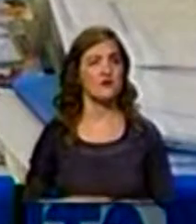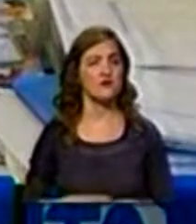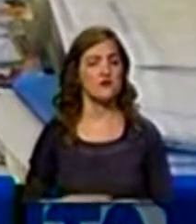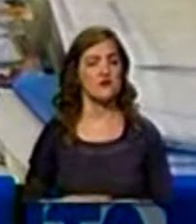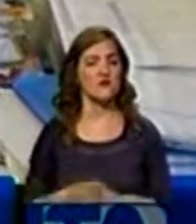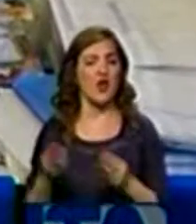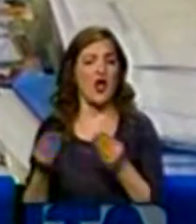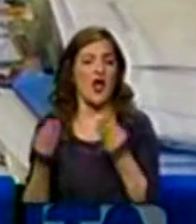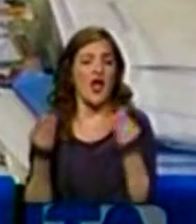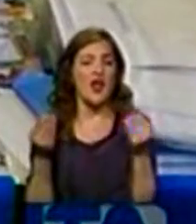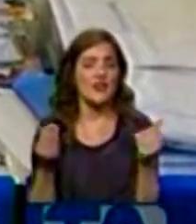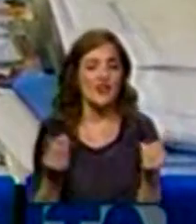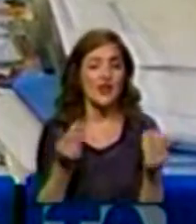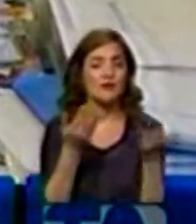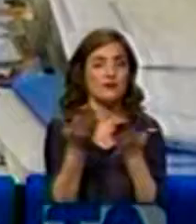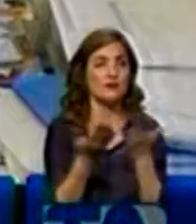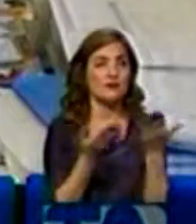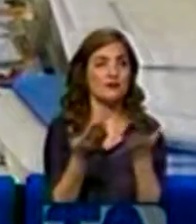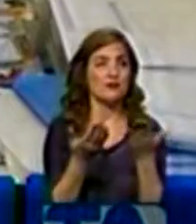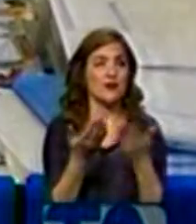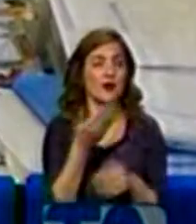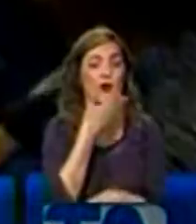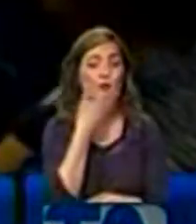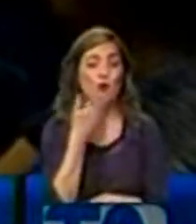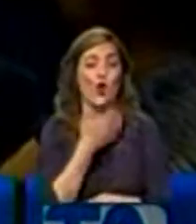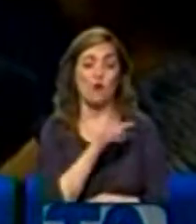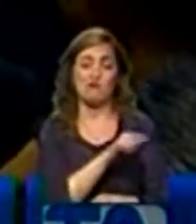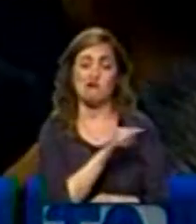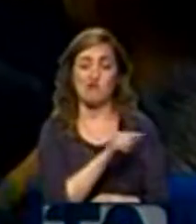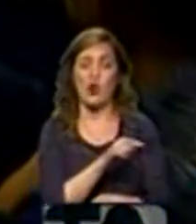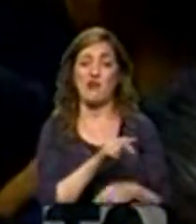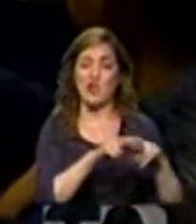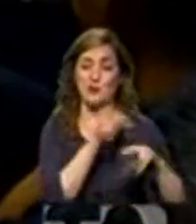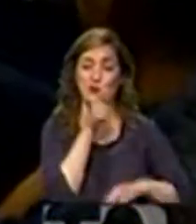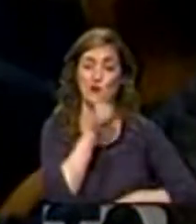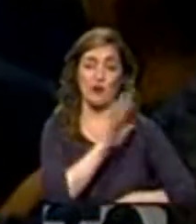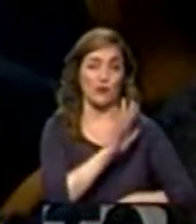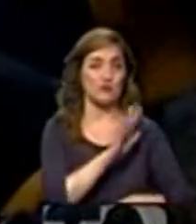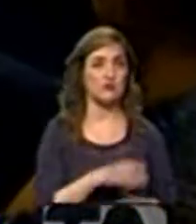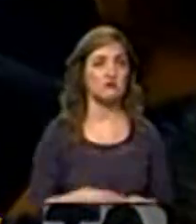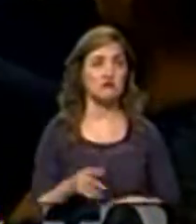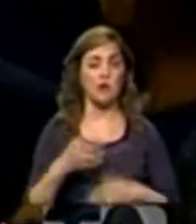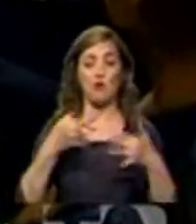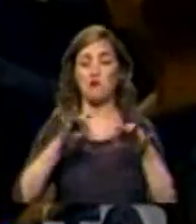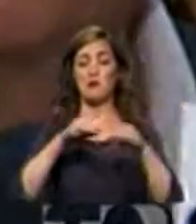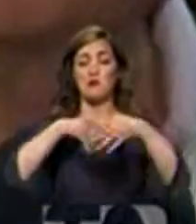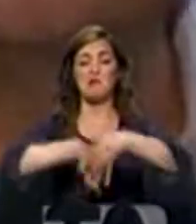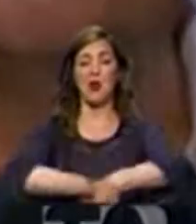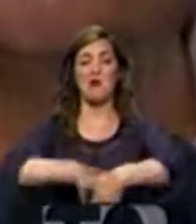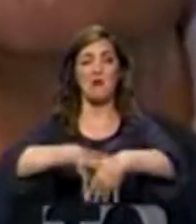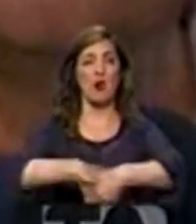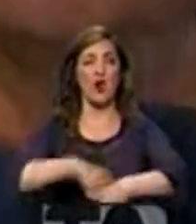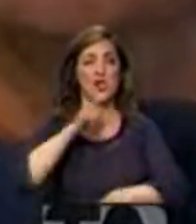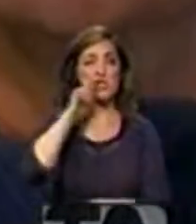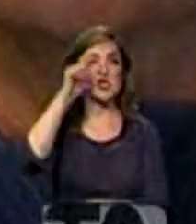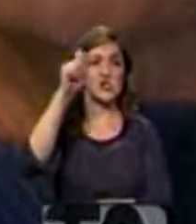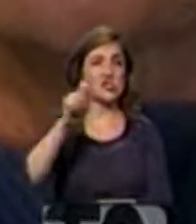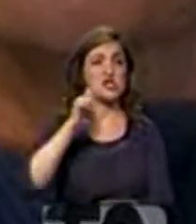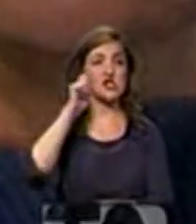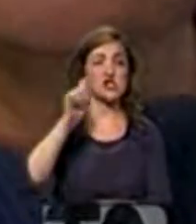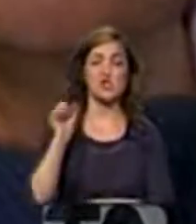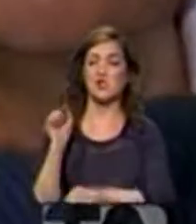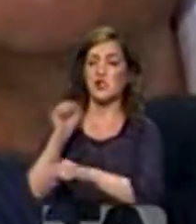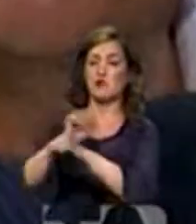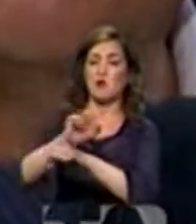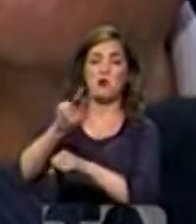del servicio que los usuarios pretendemos tener. Aquí confirmaron que saldrán a las calles este miércoles para rechazar el incumplimiento